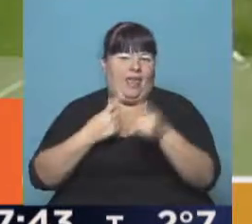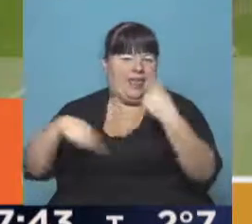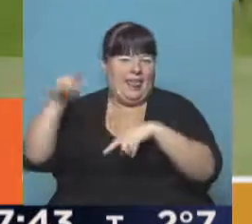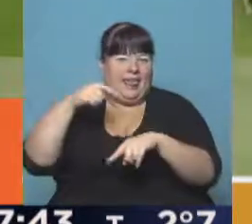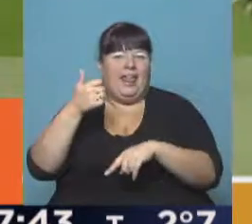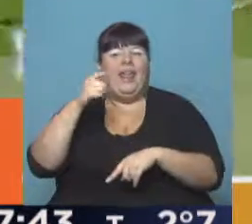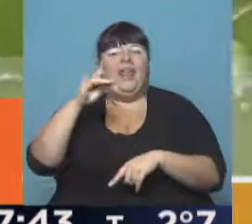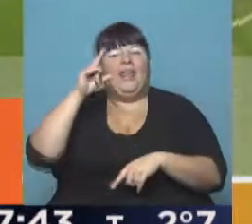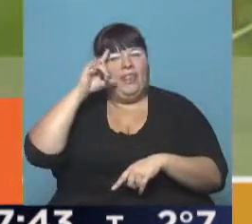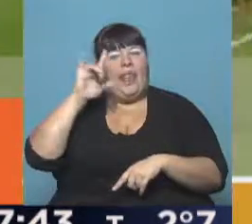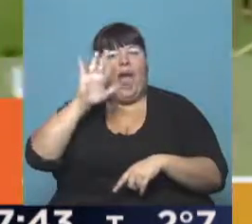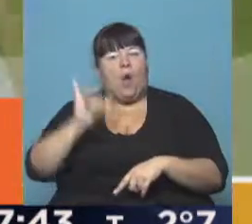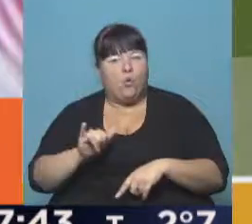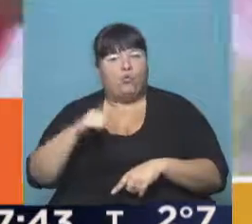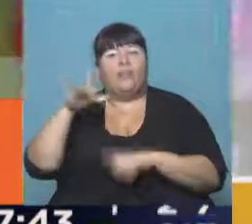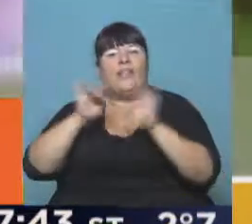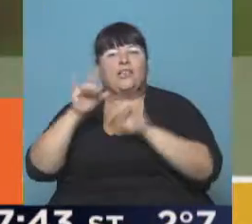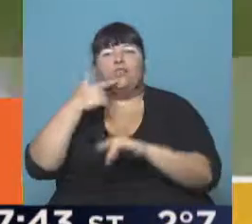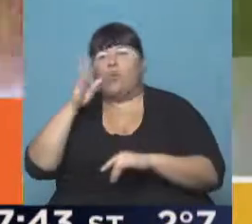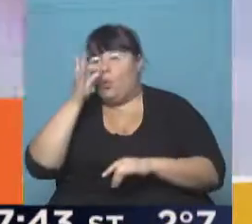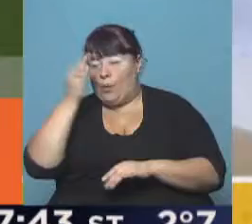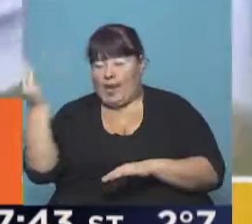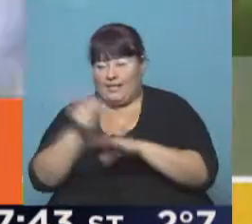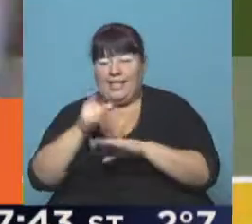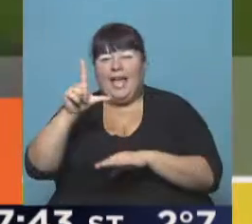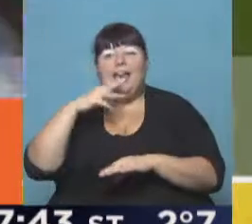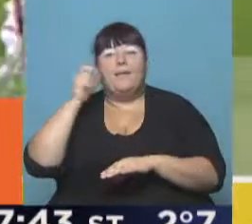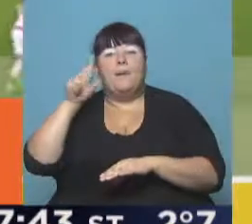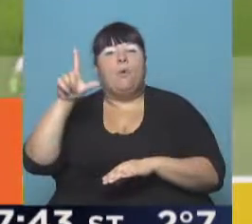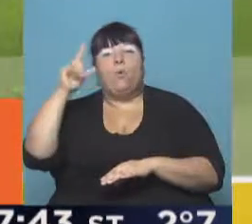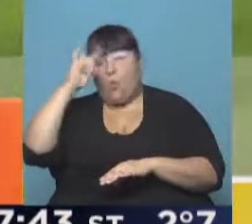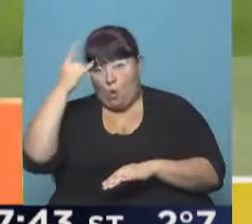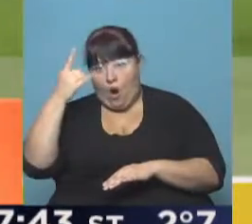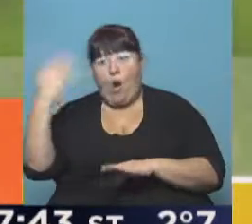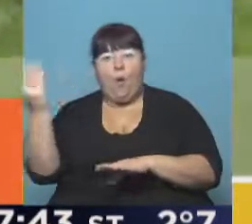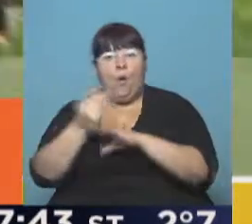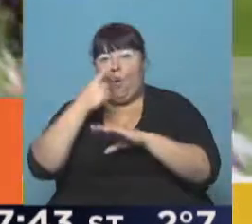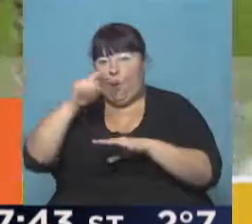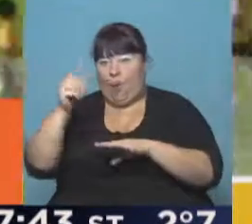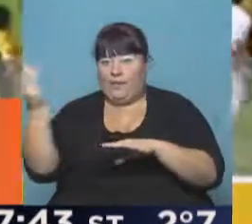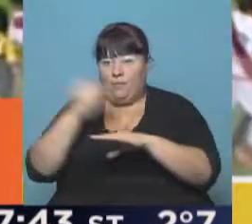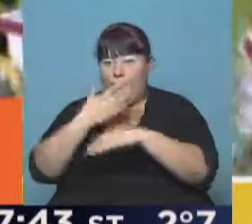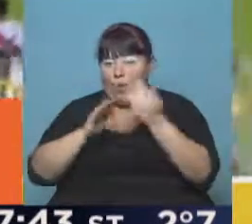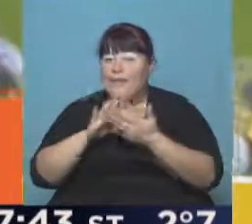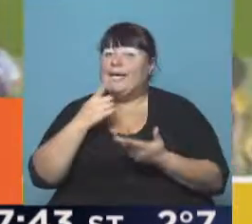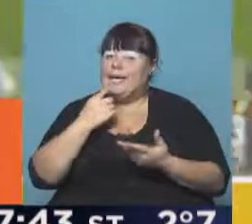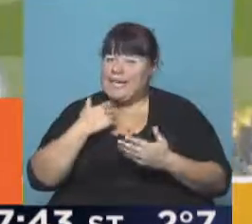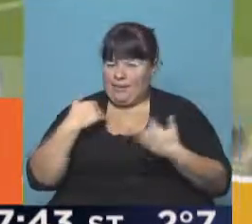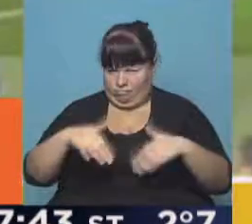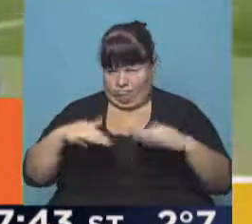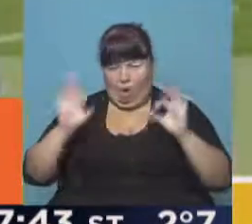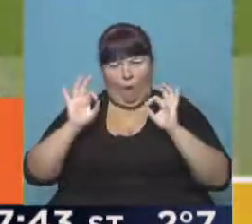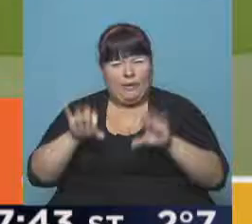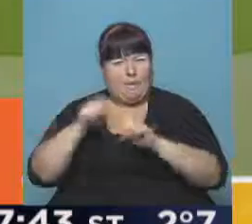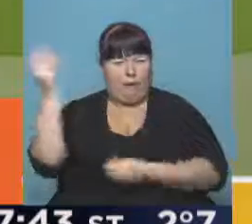por Nicolás de la Cruz, el hombre del seleccionado sub-20 de Liverpool uruguayo, sea el último refuerzo. Un River que se reforzó ya en forma